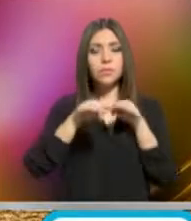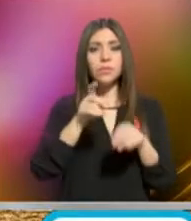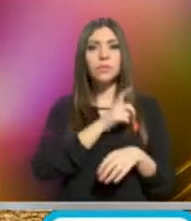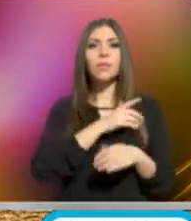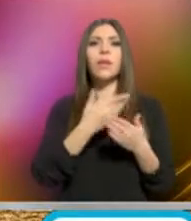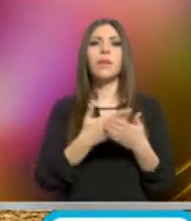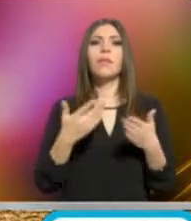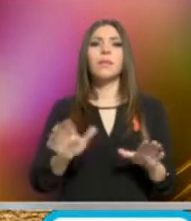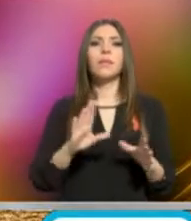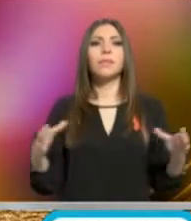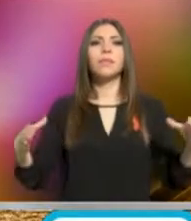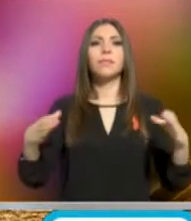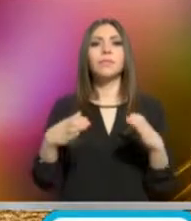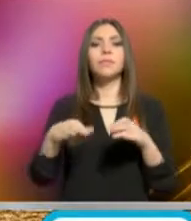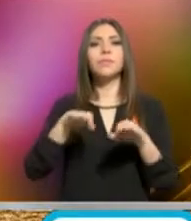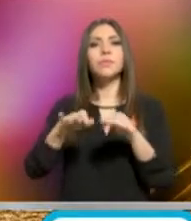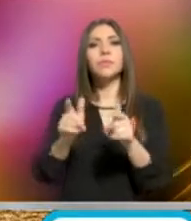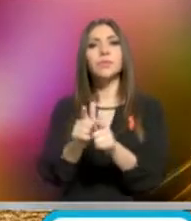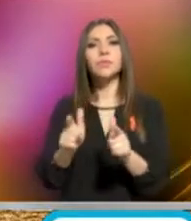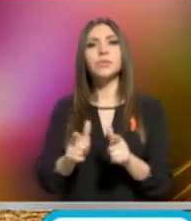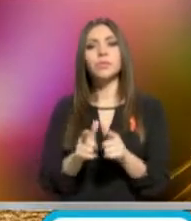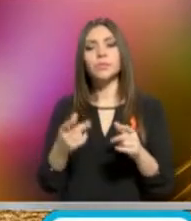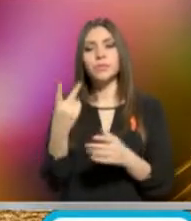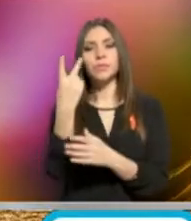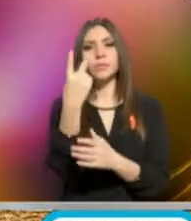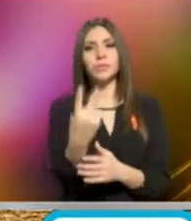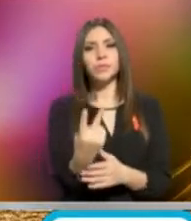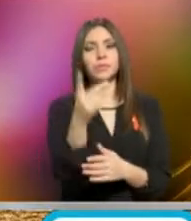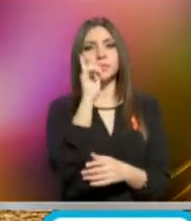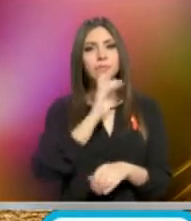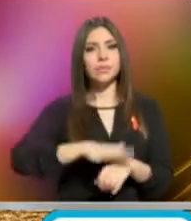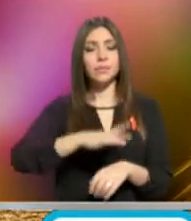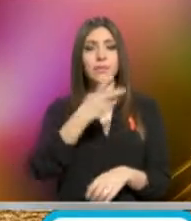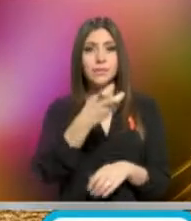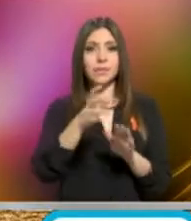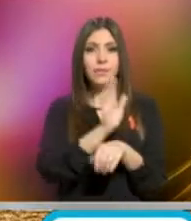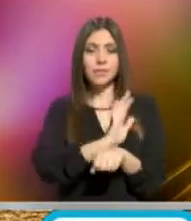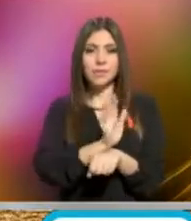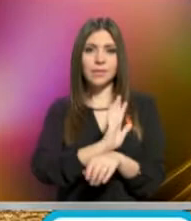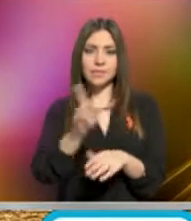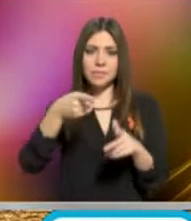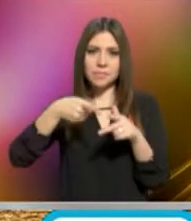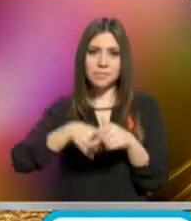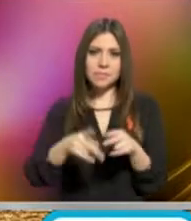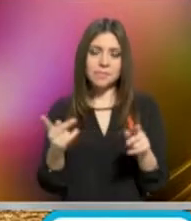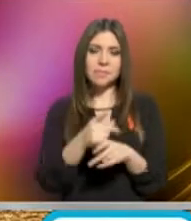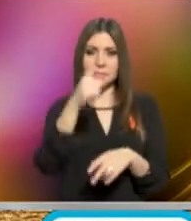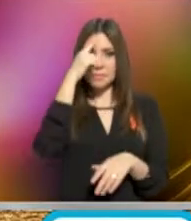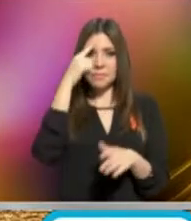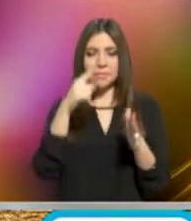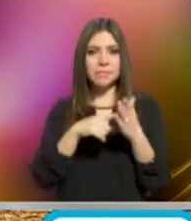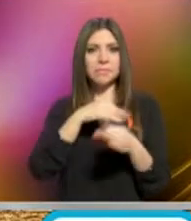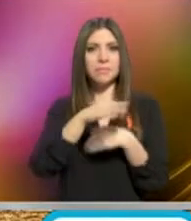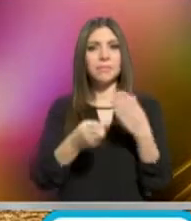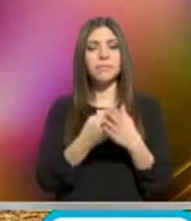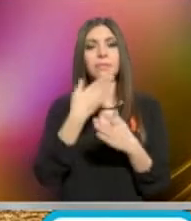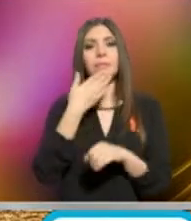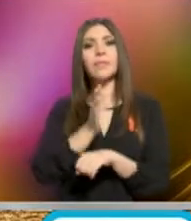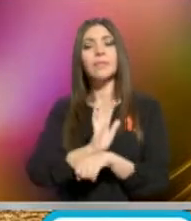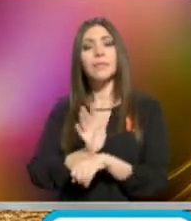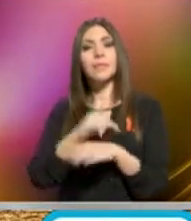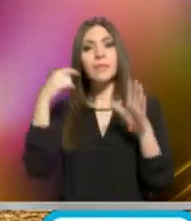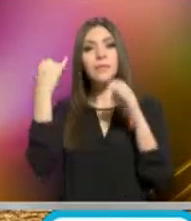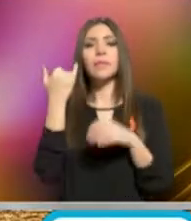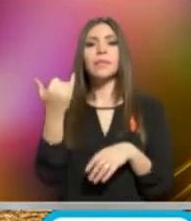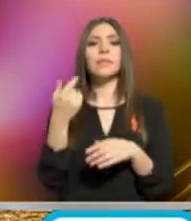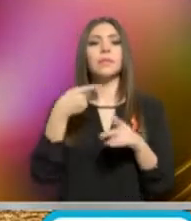en equipo con 2 mujeres, ¿no? Entonces eso en el cine de acción está empezando a ocurrir. Yo creo que lo resuelven muy bien en la película y se convierte en